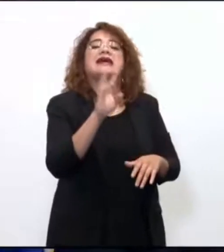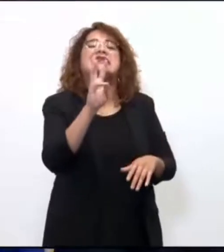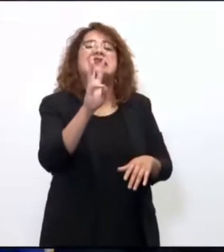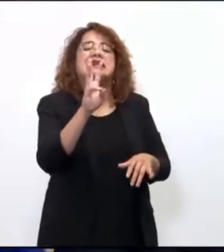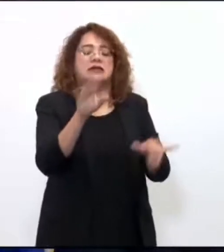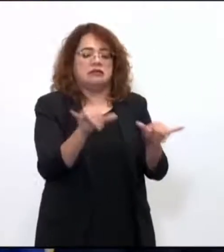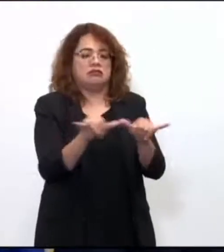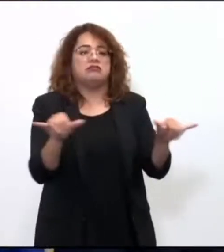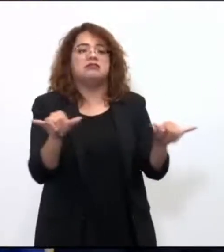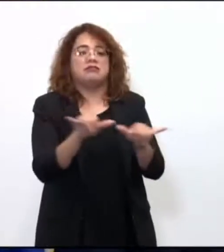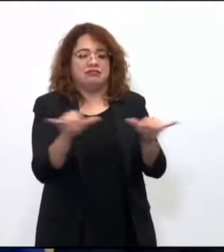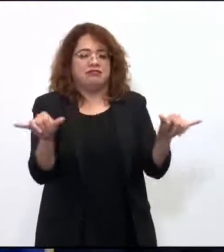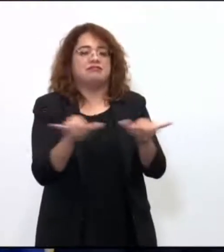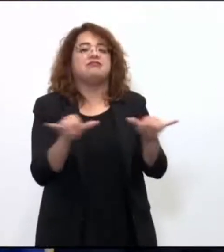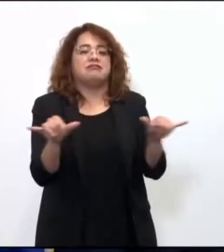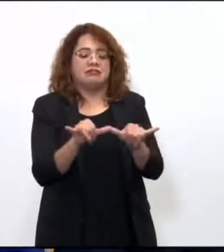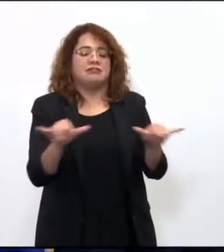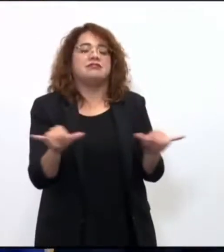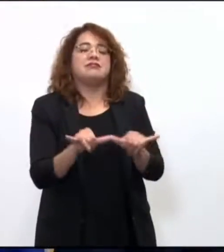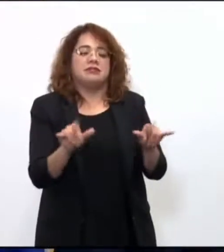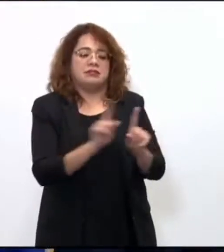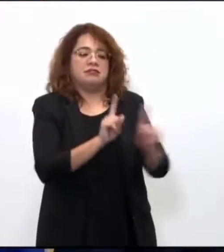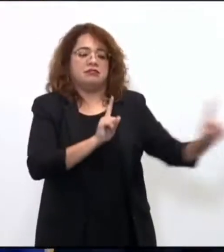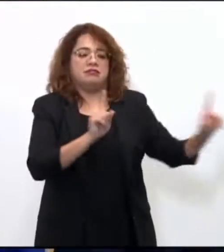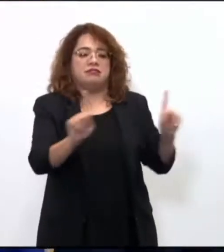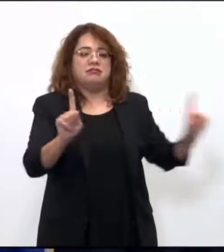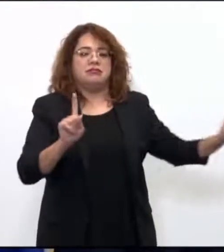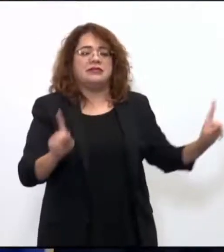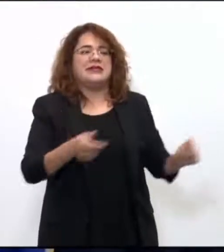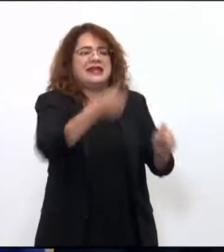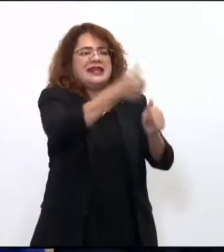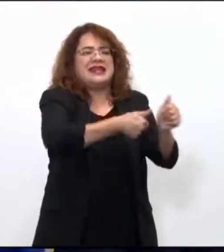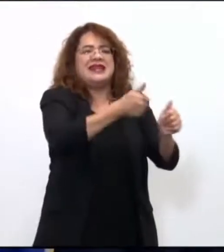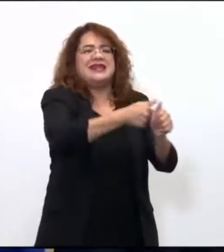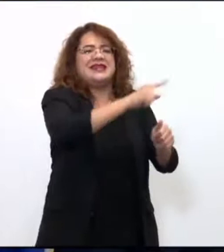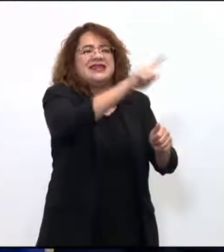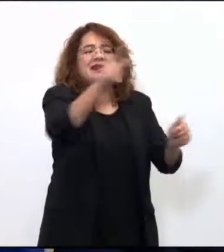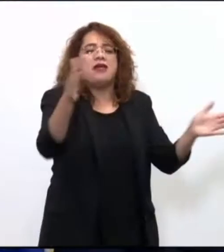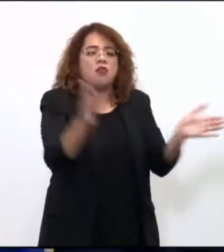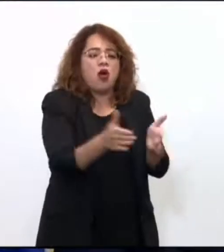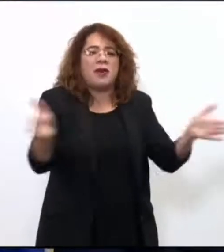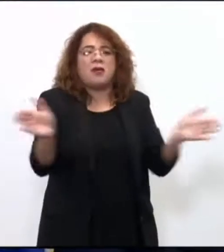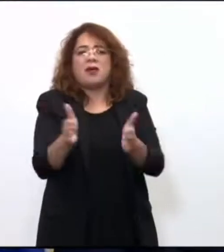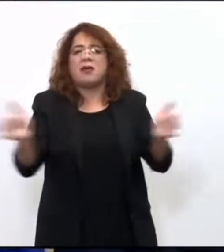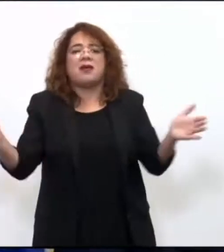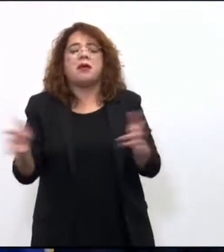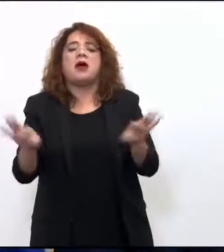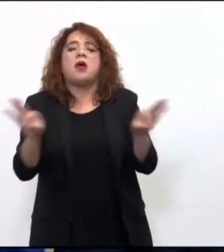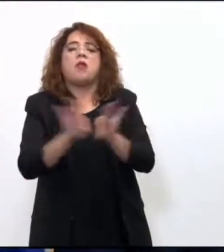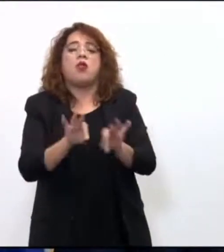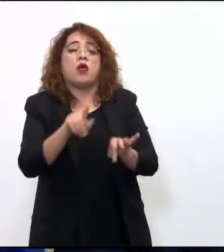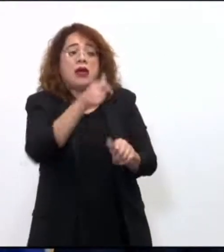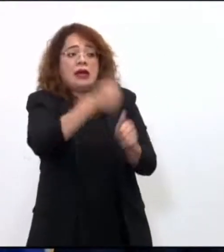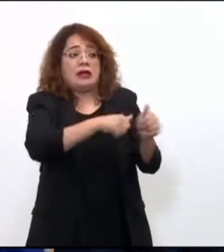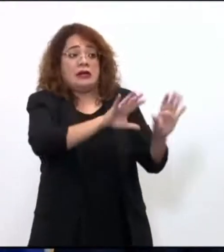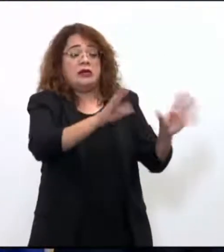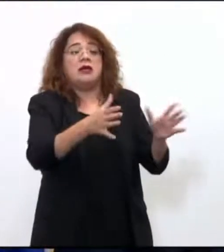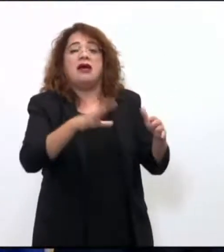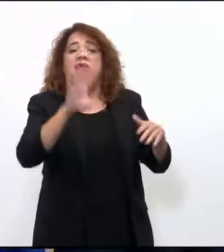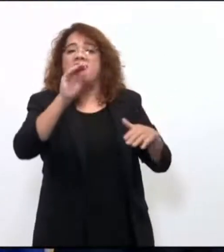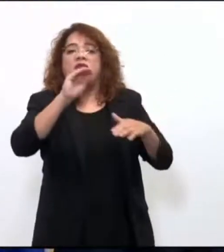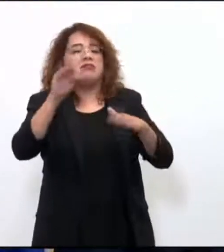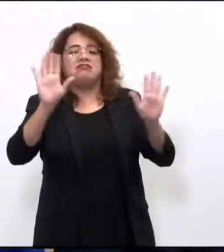distanciarse físicamente 6 pies o más en el espacio. Los negocios que rentan